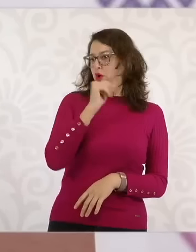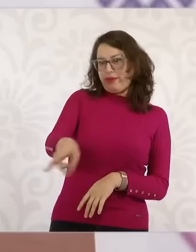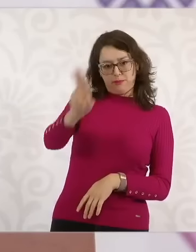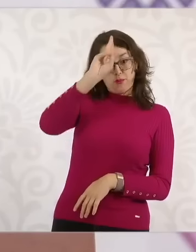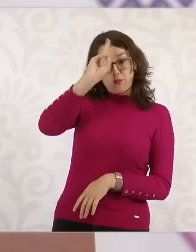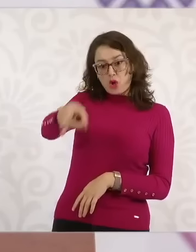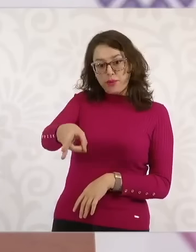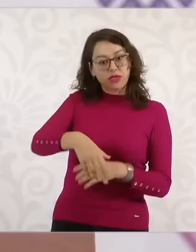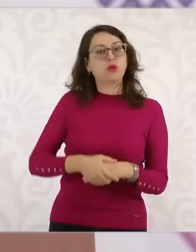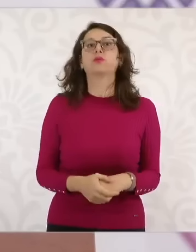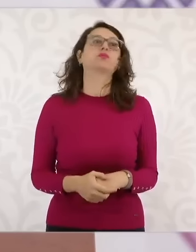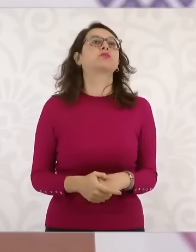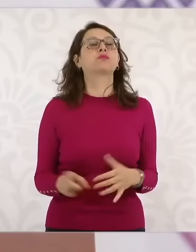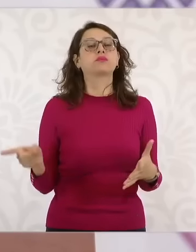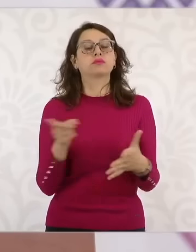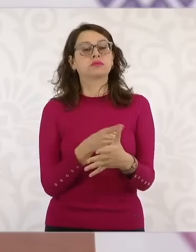Es un régimen